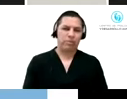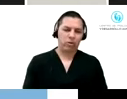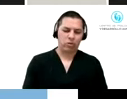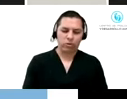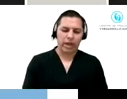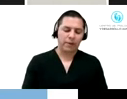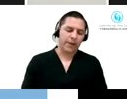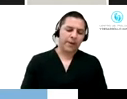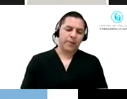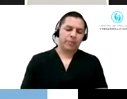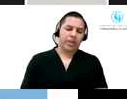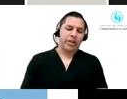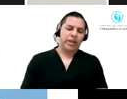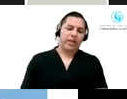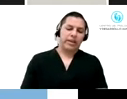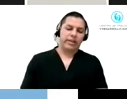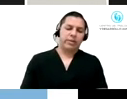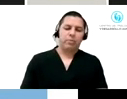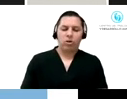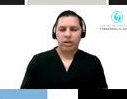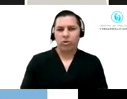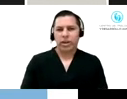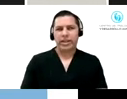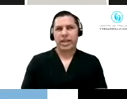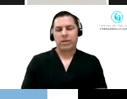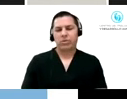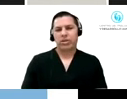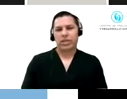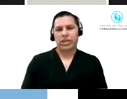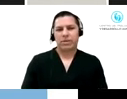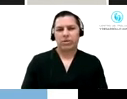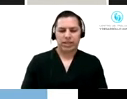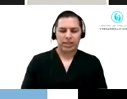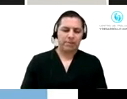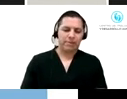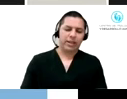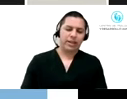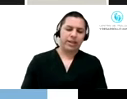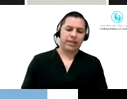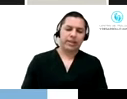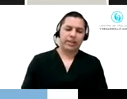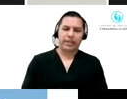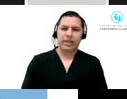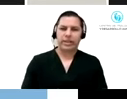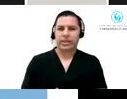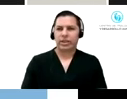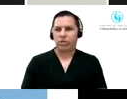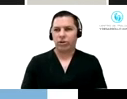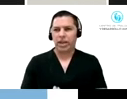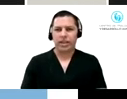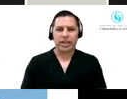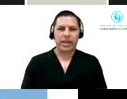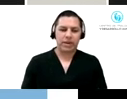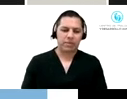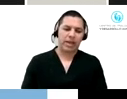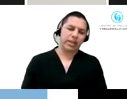por ejemplo, con cuidado, y pocas mujeres, digamos, en lo que se llama los STEM, ¿verdad?, que es ciencia,